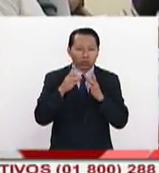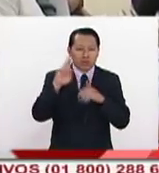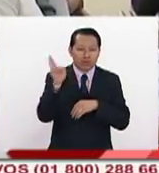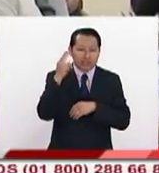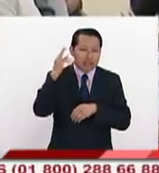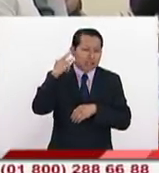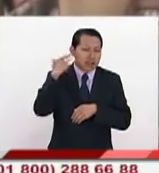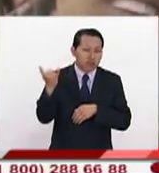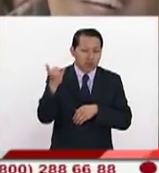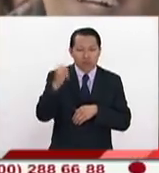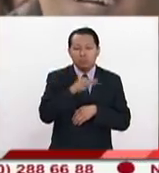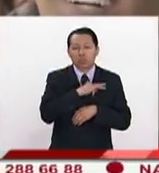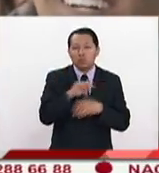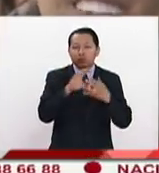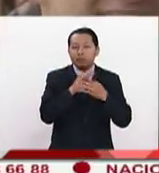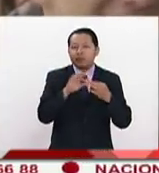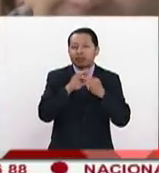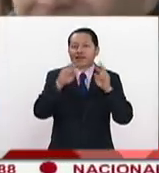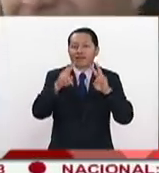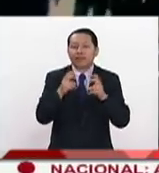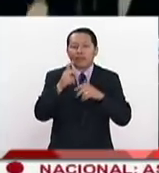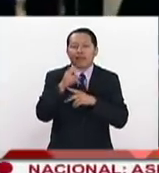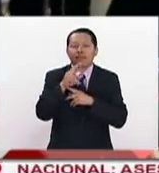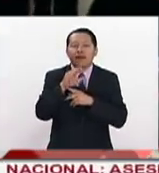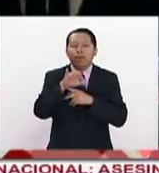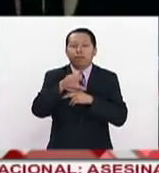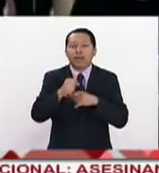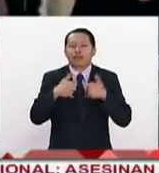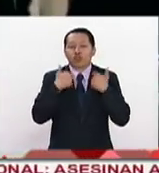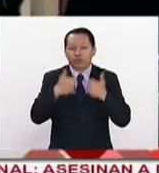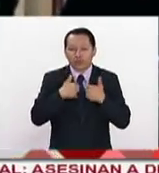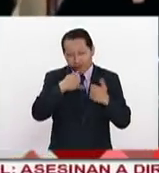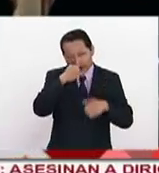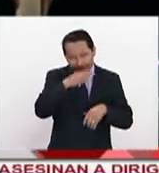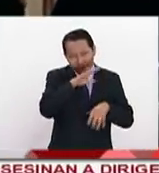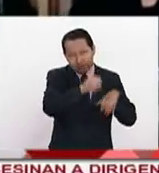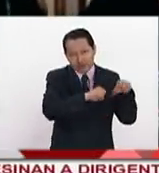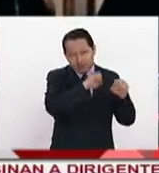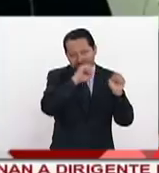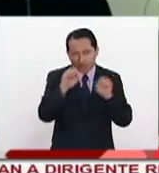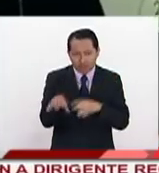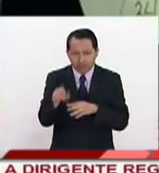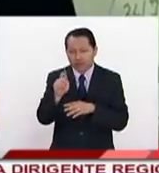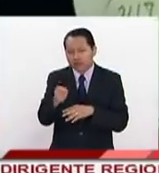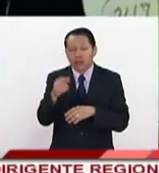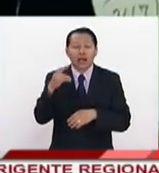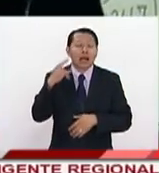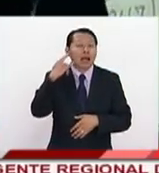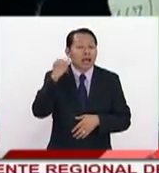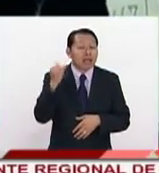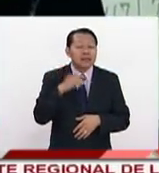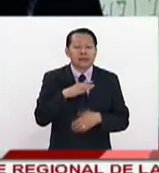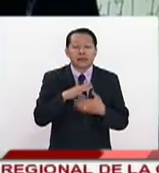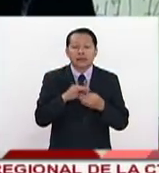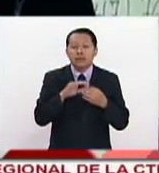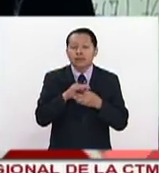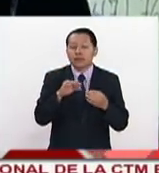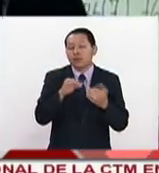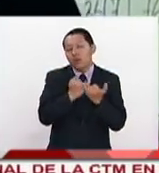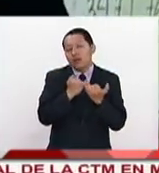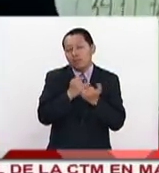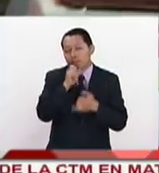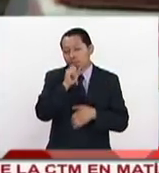Universidades de California, para tratar el tema de los Dreamers amenazados con deportarlos. Y en Los Ángeles se reunirá con